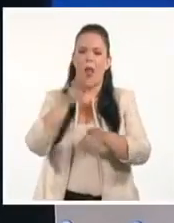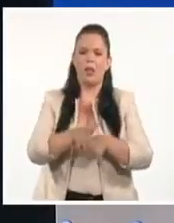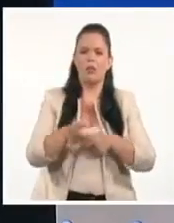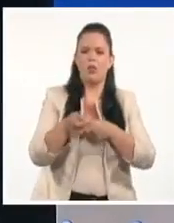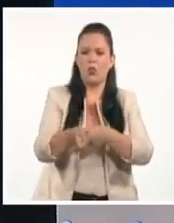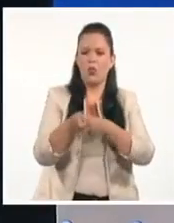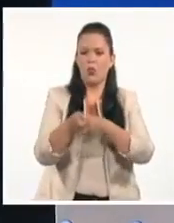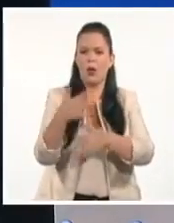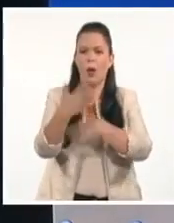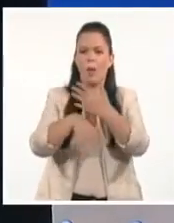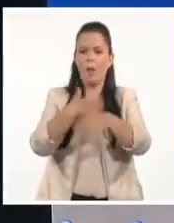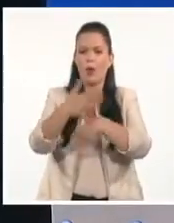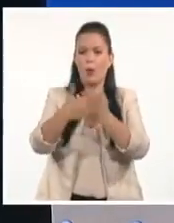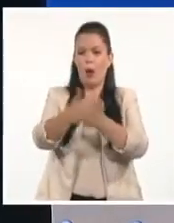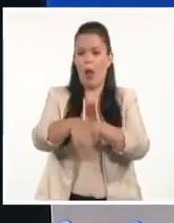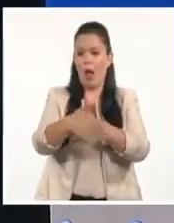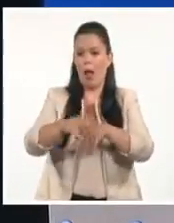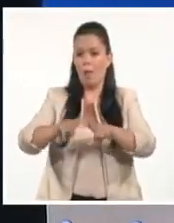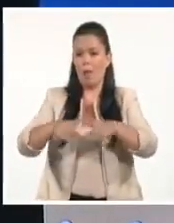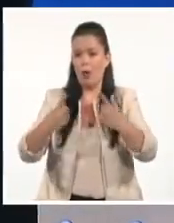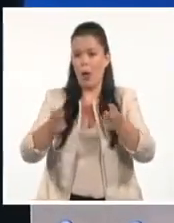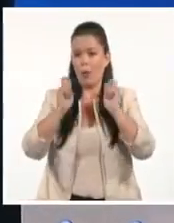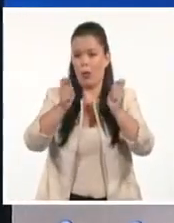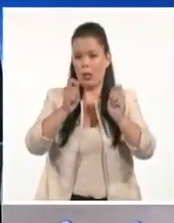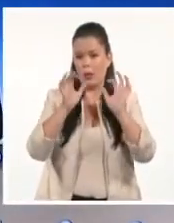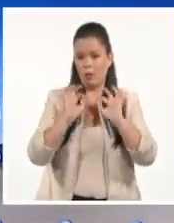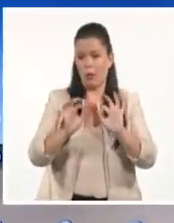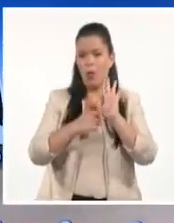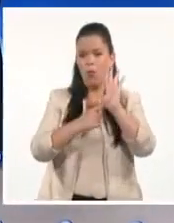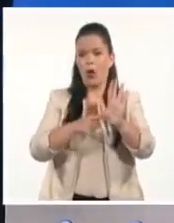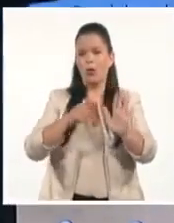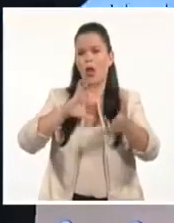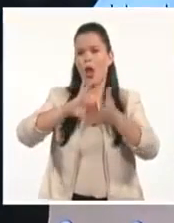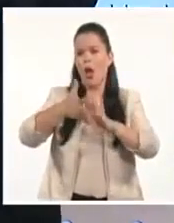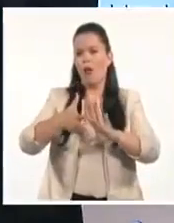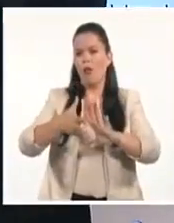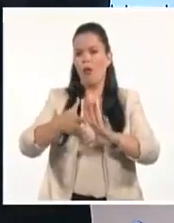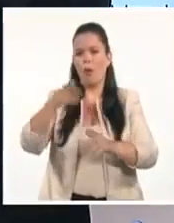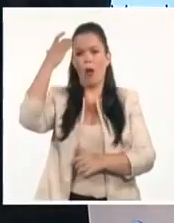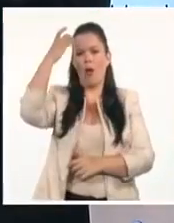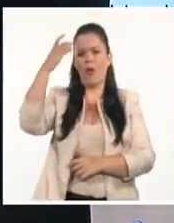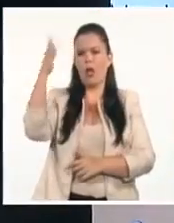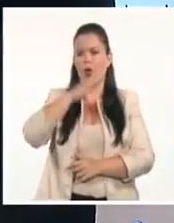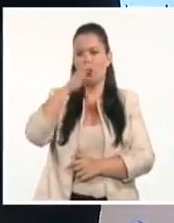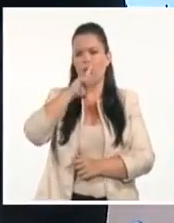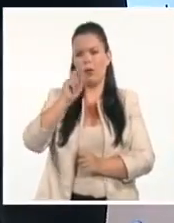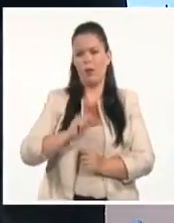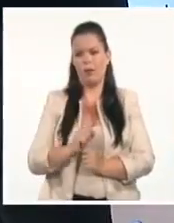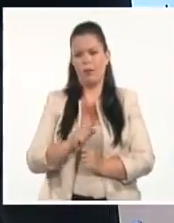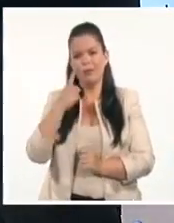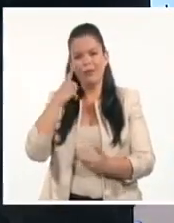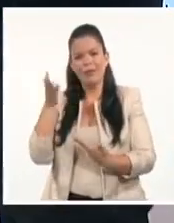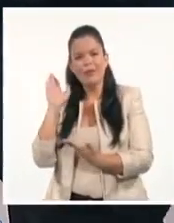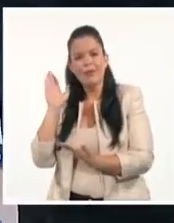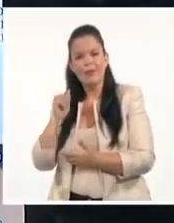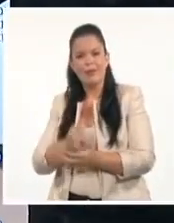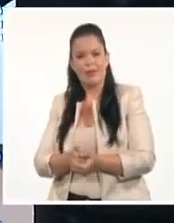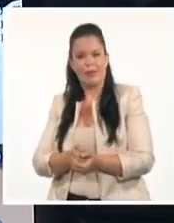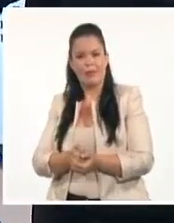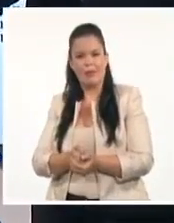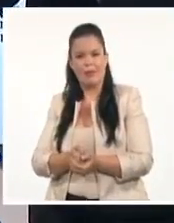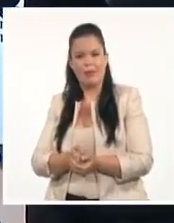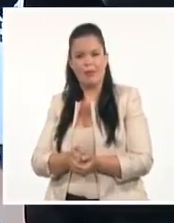es un estado fallido. Vamos a ver algunos ejemplos que le propongo. Tenemos aquí en pantalla. El alcalde de Miami plantea un